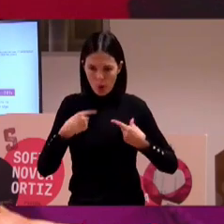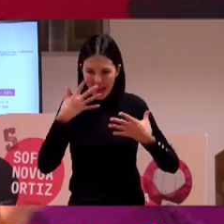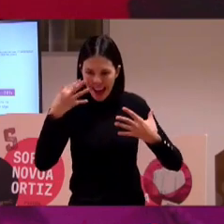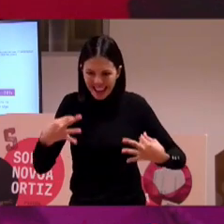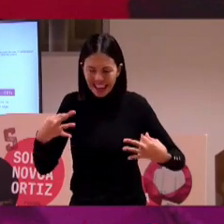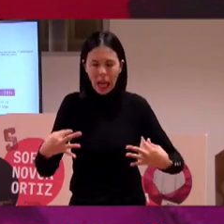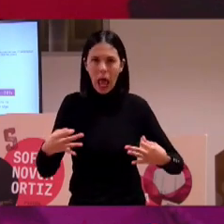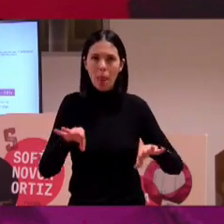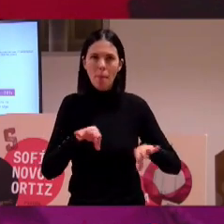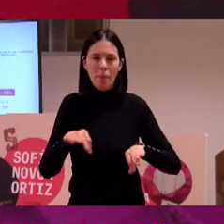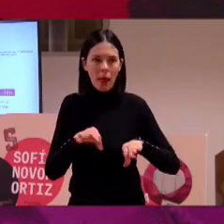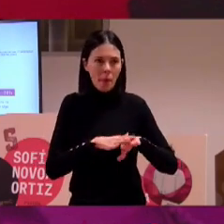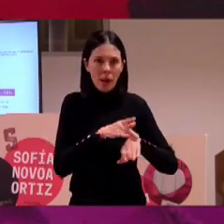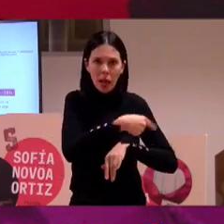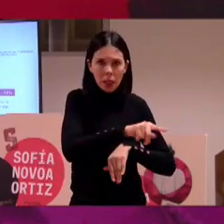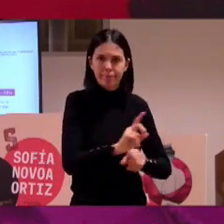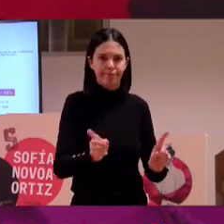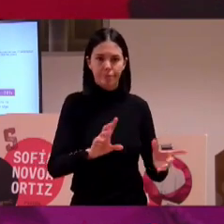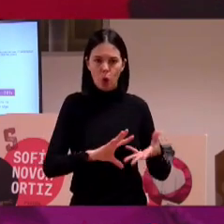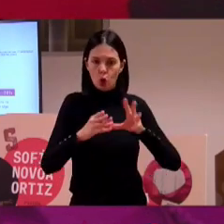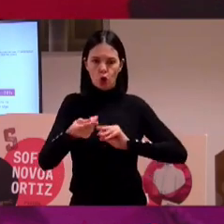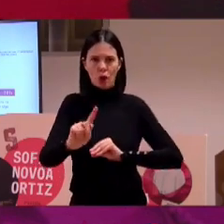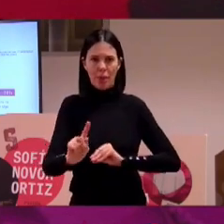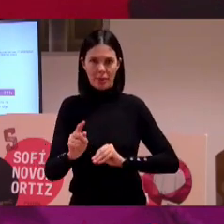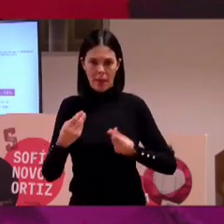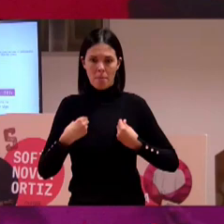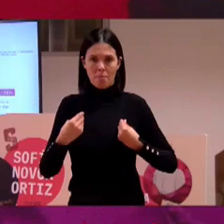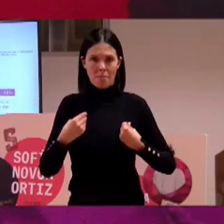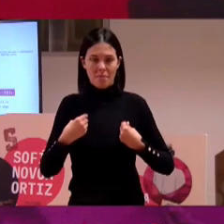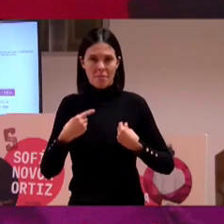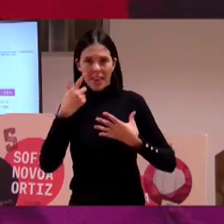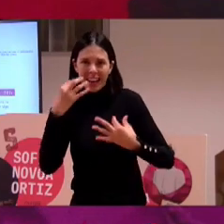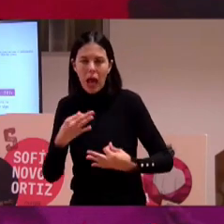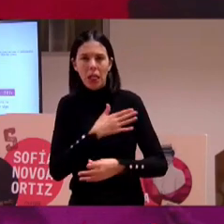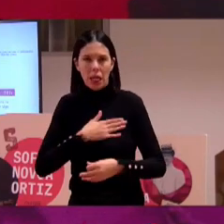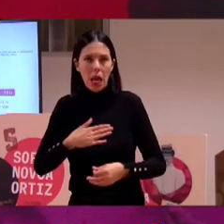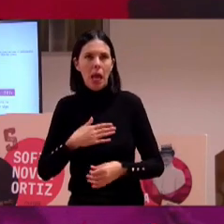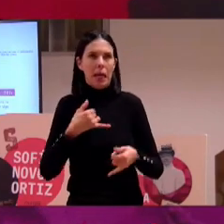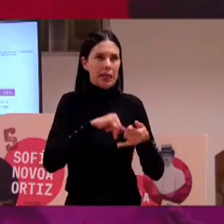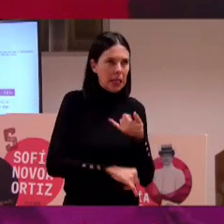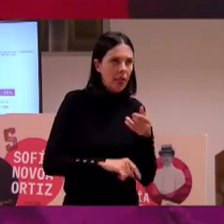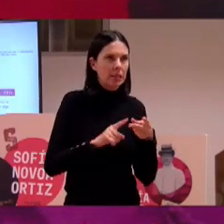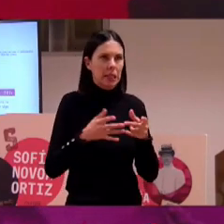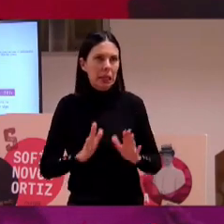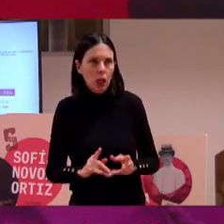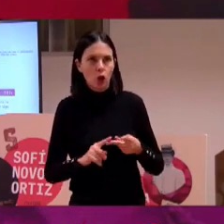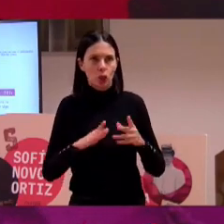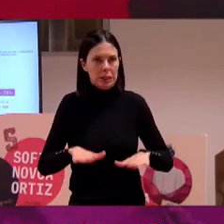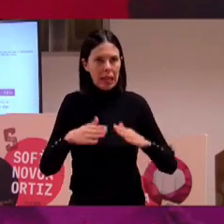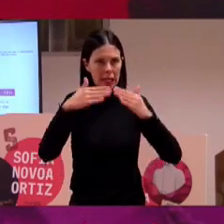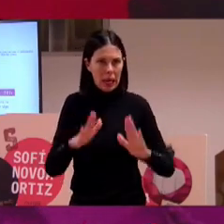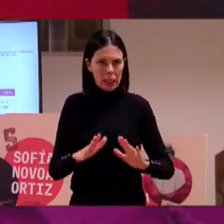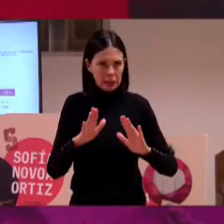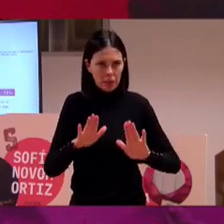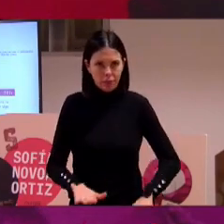real non está preparada para elas. O que lles pida a vida real é que se sigan casando, que teñan fillos, que sigan a casa e demais. ¿No? É un libro, a verdad,